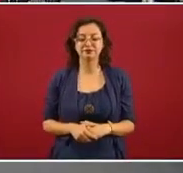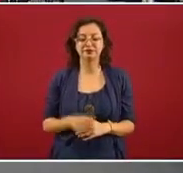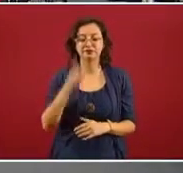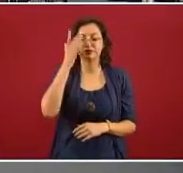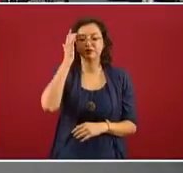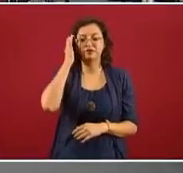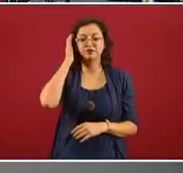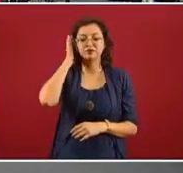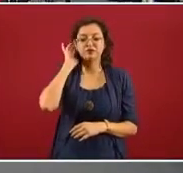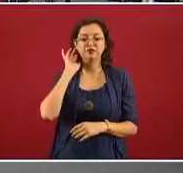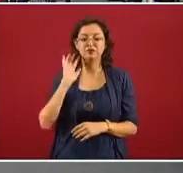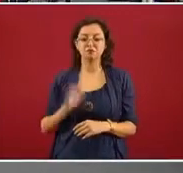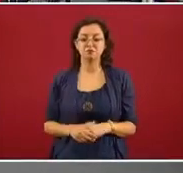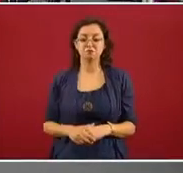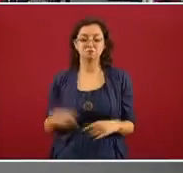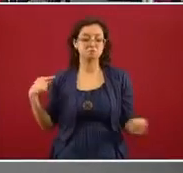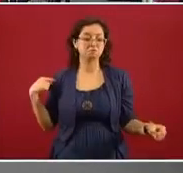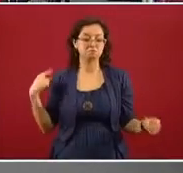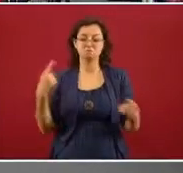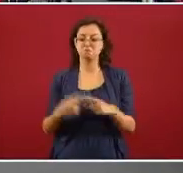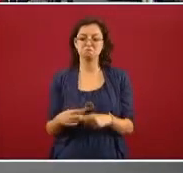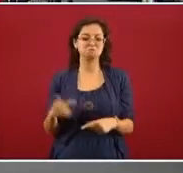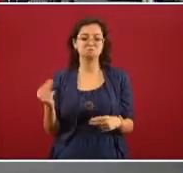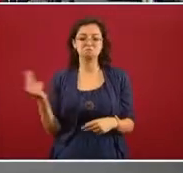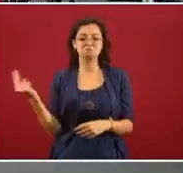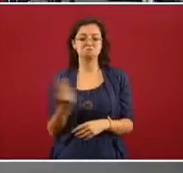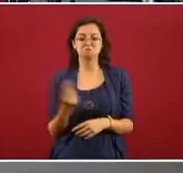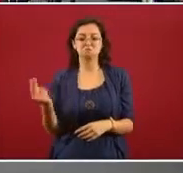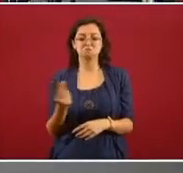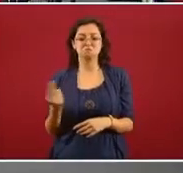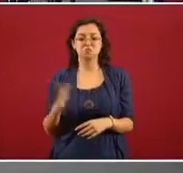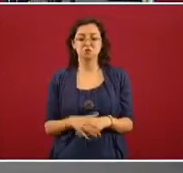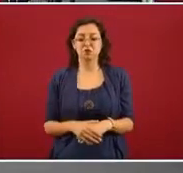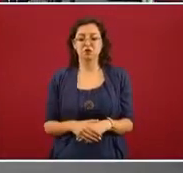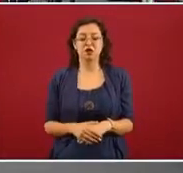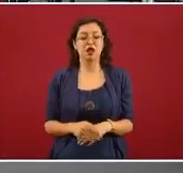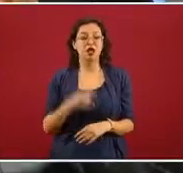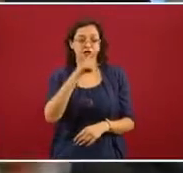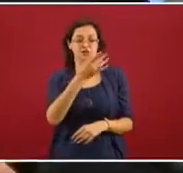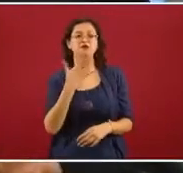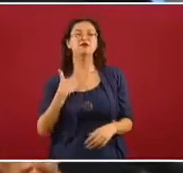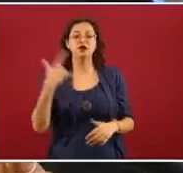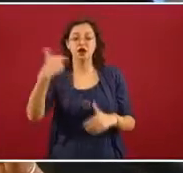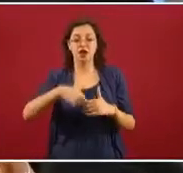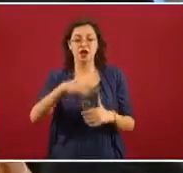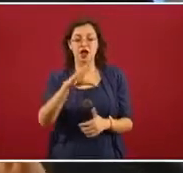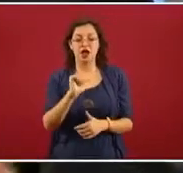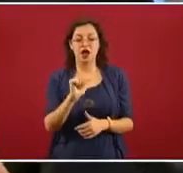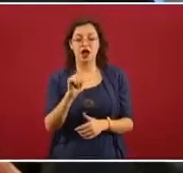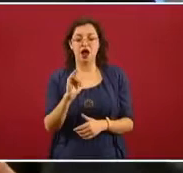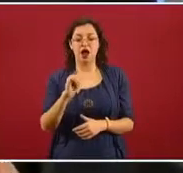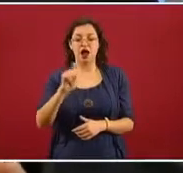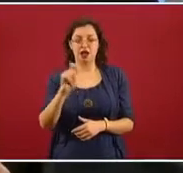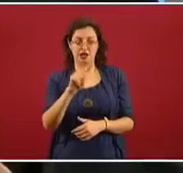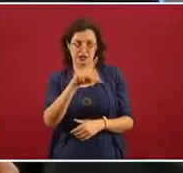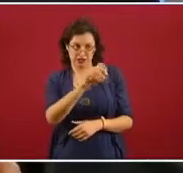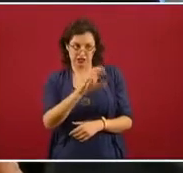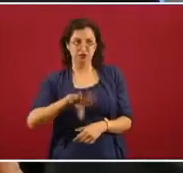Hasta ahorita no ha sido necesario. Yo creo que al Calixto, el pasado de listo, sí le vamos a ir a poner su multa